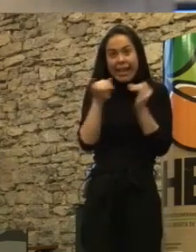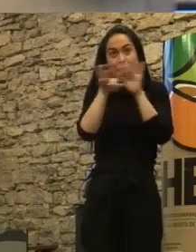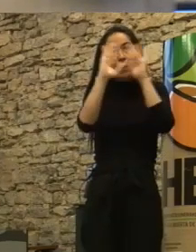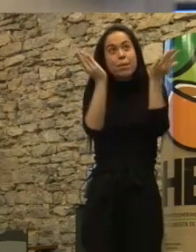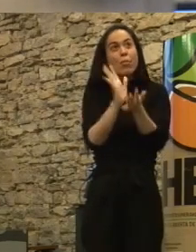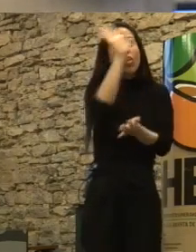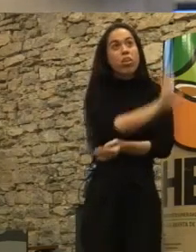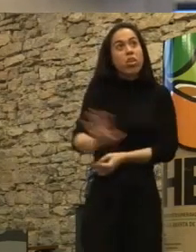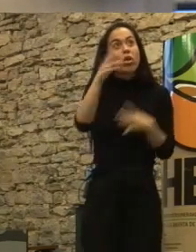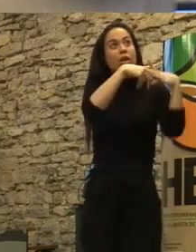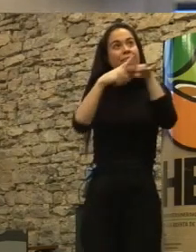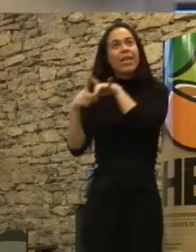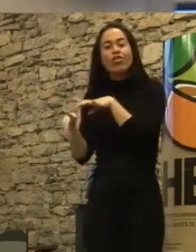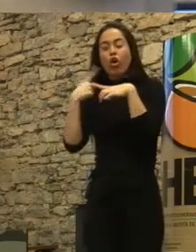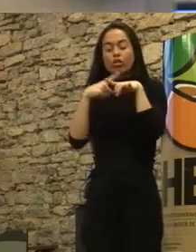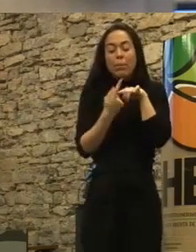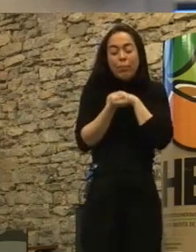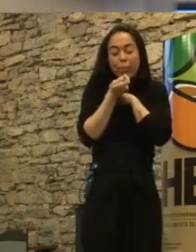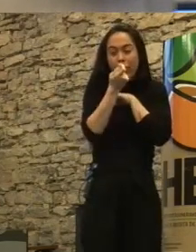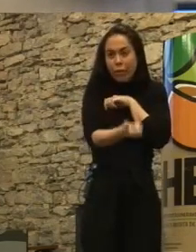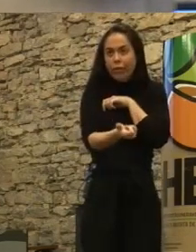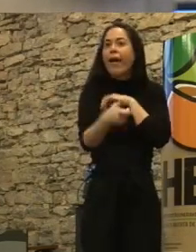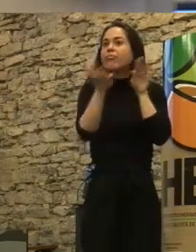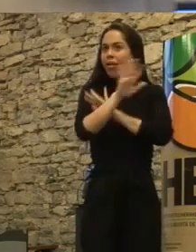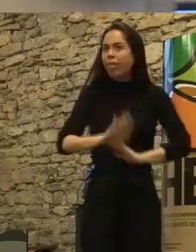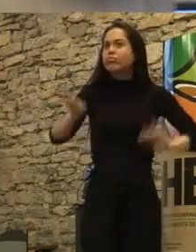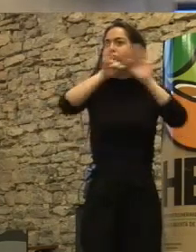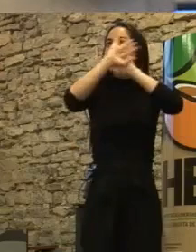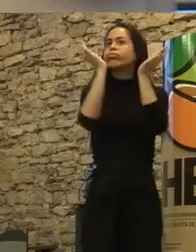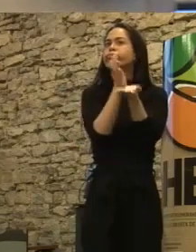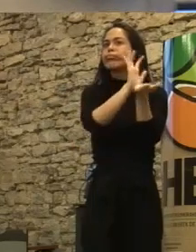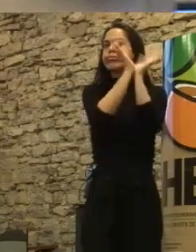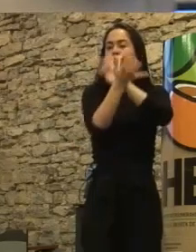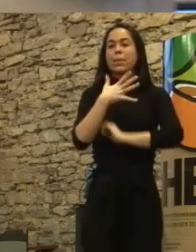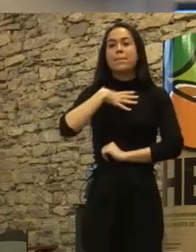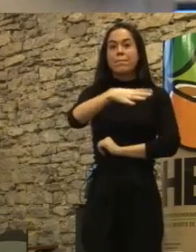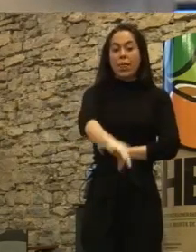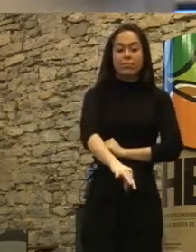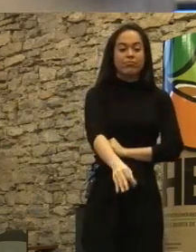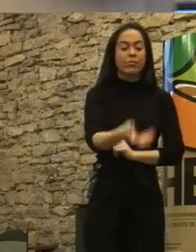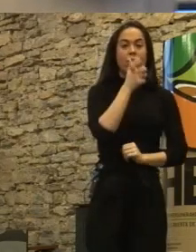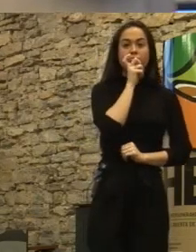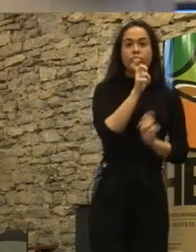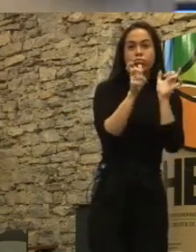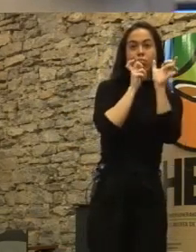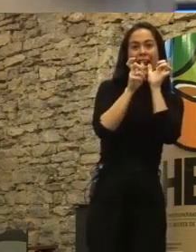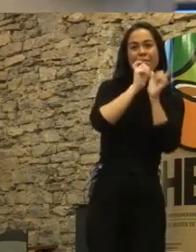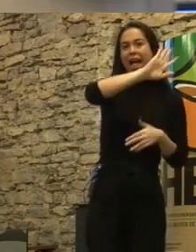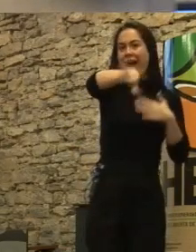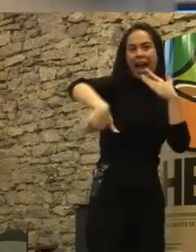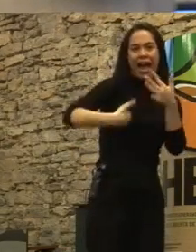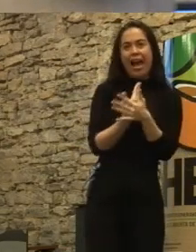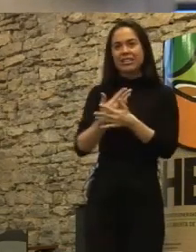cositas pequeñas puede cambiar el mundo. De eso va esta jornada, de la palabra a la acción. Ese es el nombre y esa es también